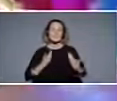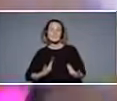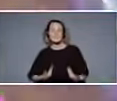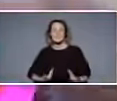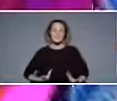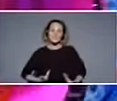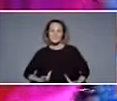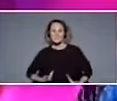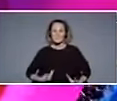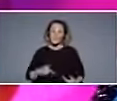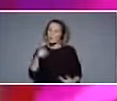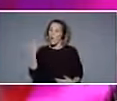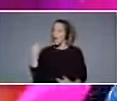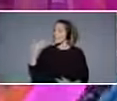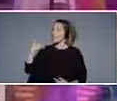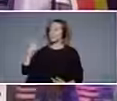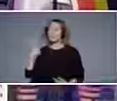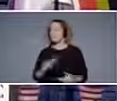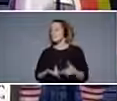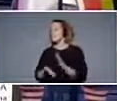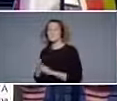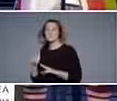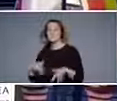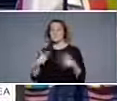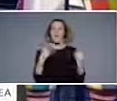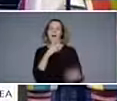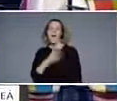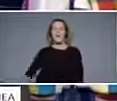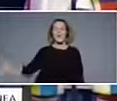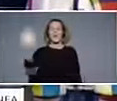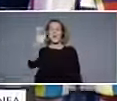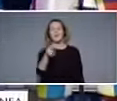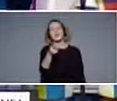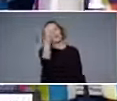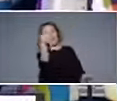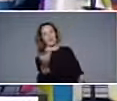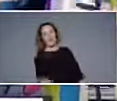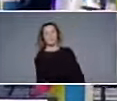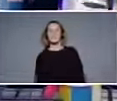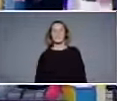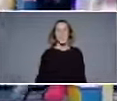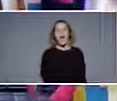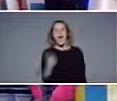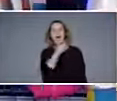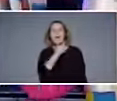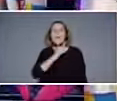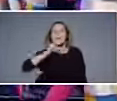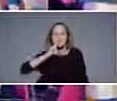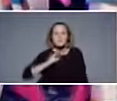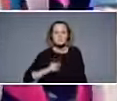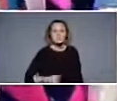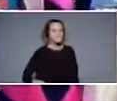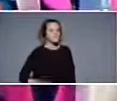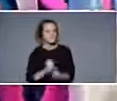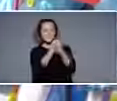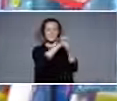No me dejaba salir, mando un saludo pa' ti, te aguantas, hija.